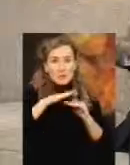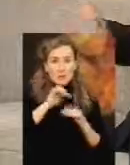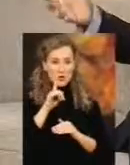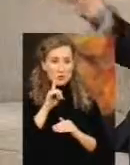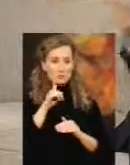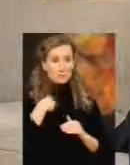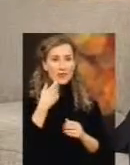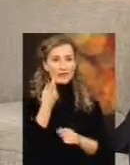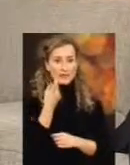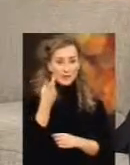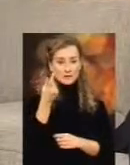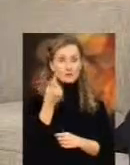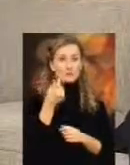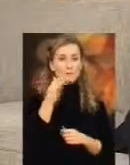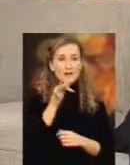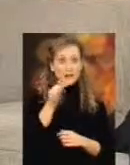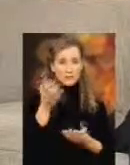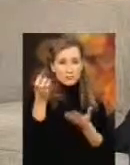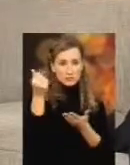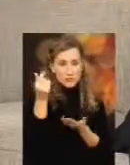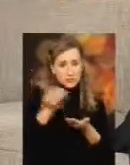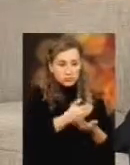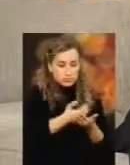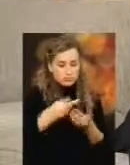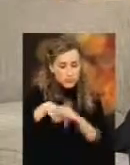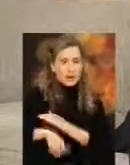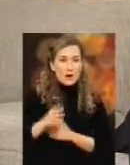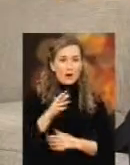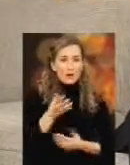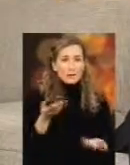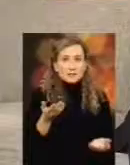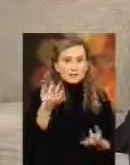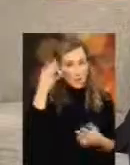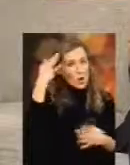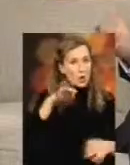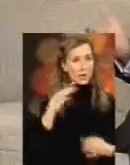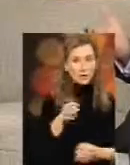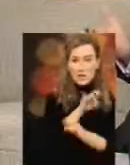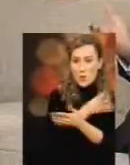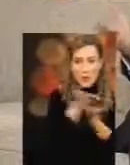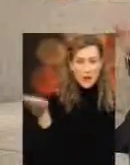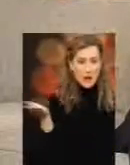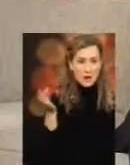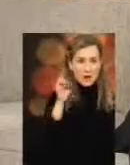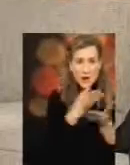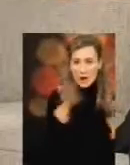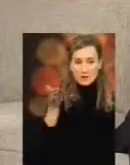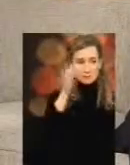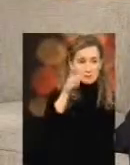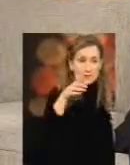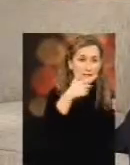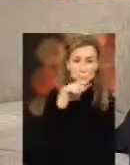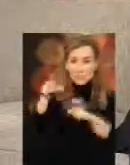la cadena de la distribución, que tengan beneficios, es lógico que aspiren a ello, como el resto de los